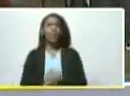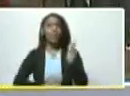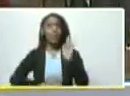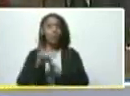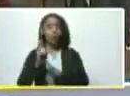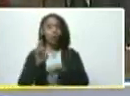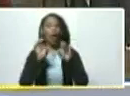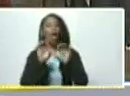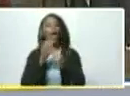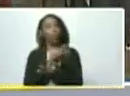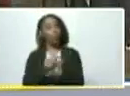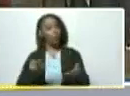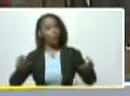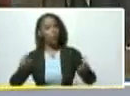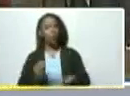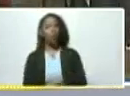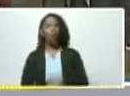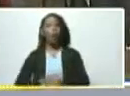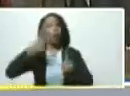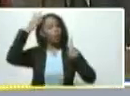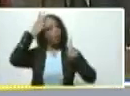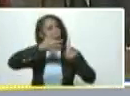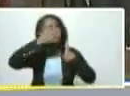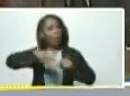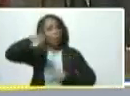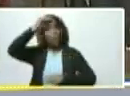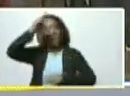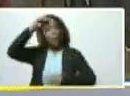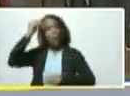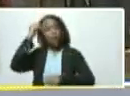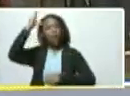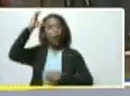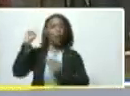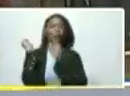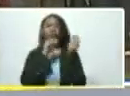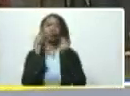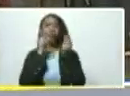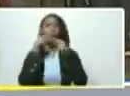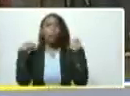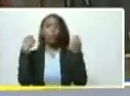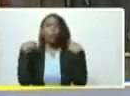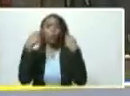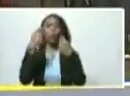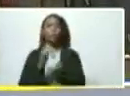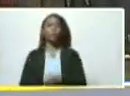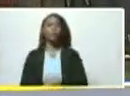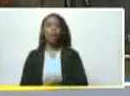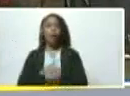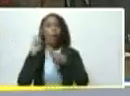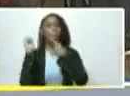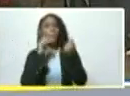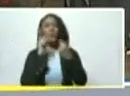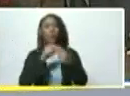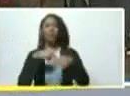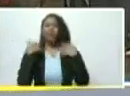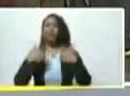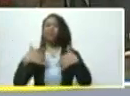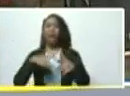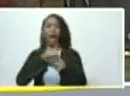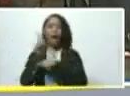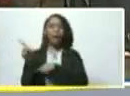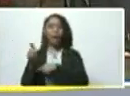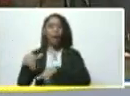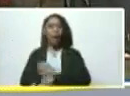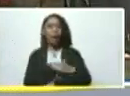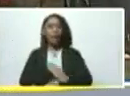con la educación, con la formación, con el debate popular, el debate candente ahí en la